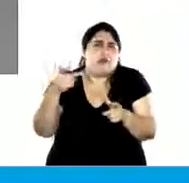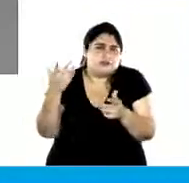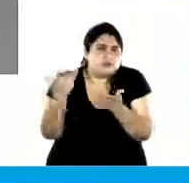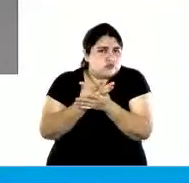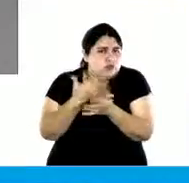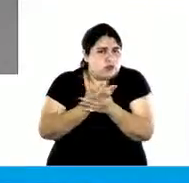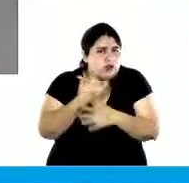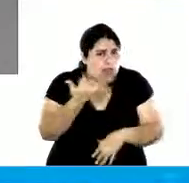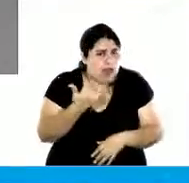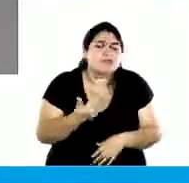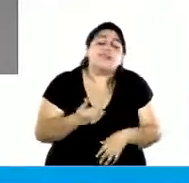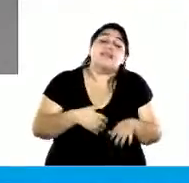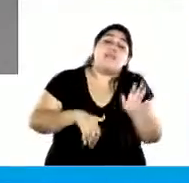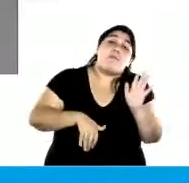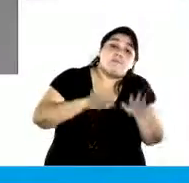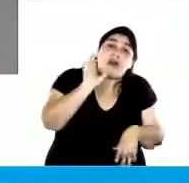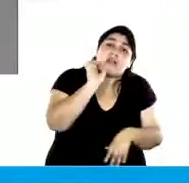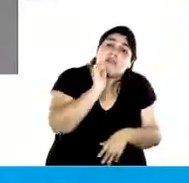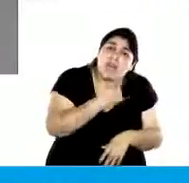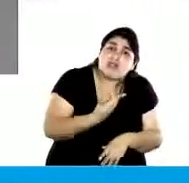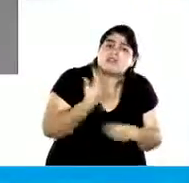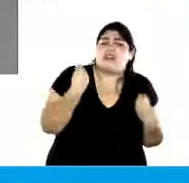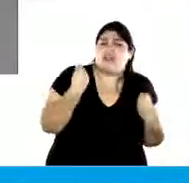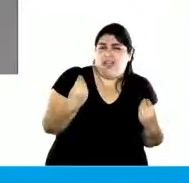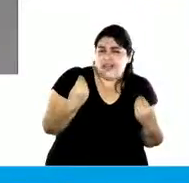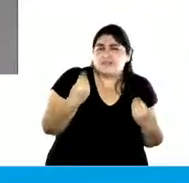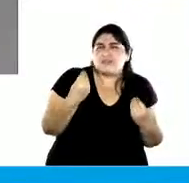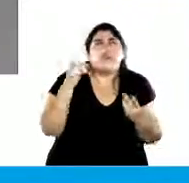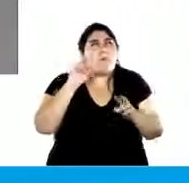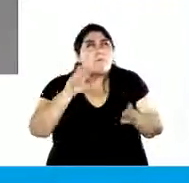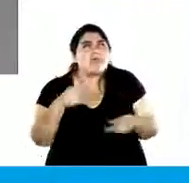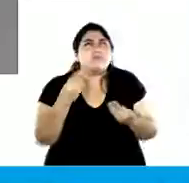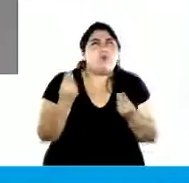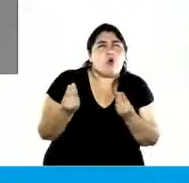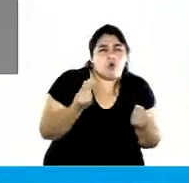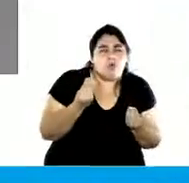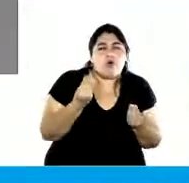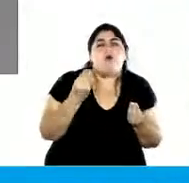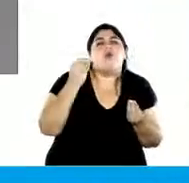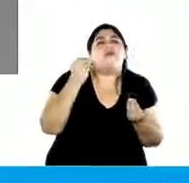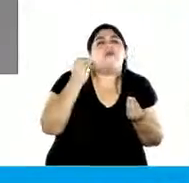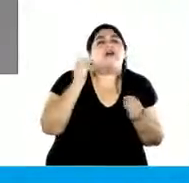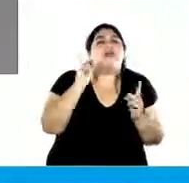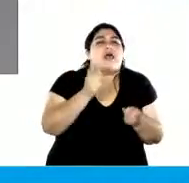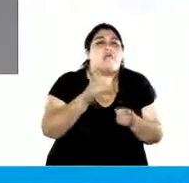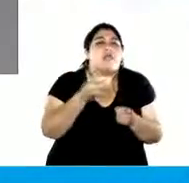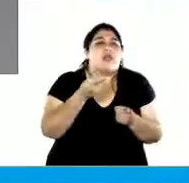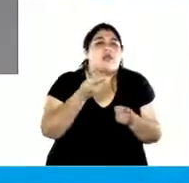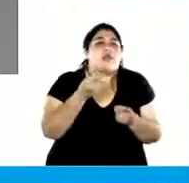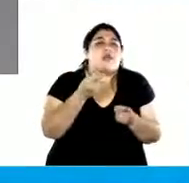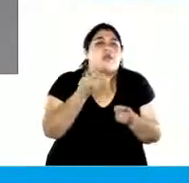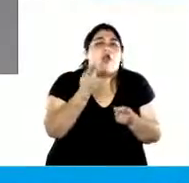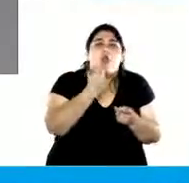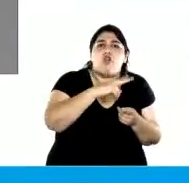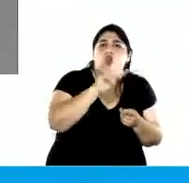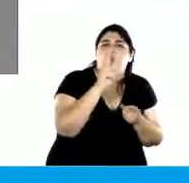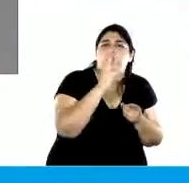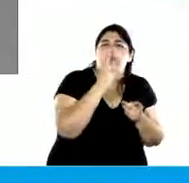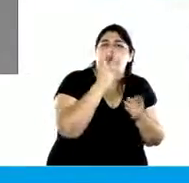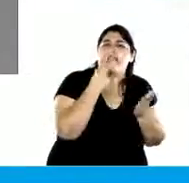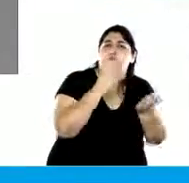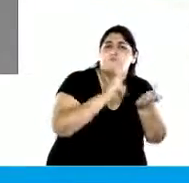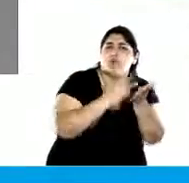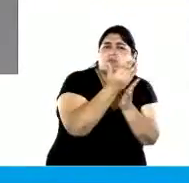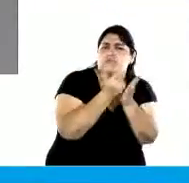sido mucho más fructífero pensar en cómo hacemos para resolver, por ejemplo, la doble percepción, la cantidad de